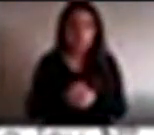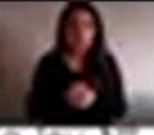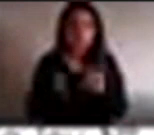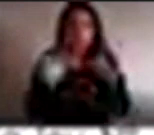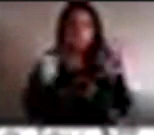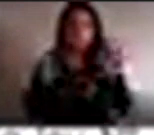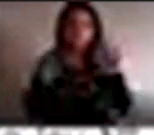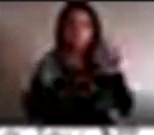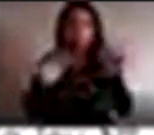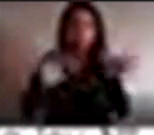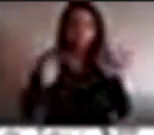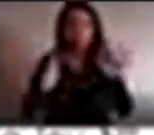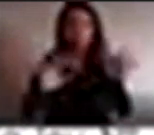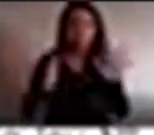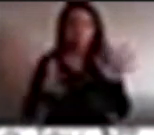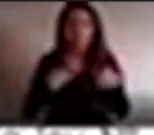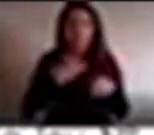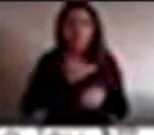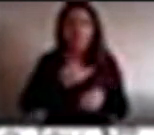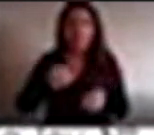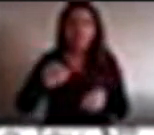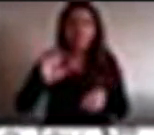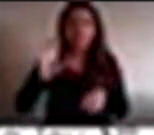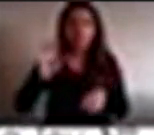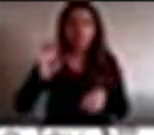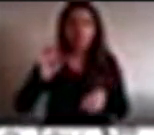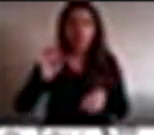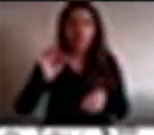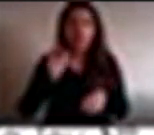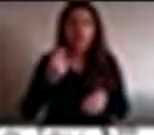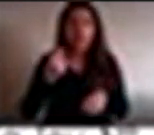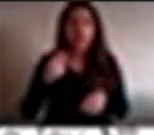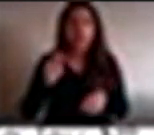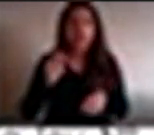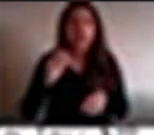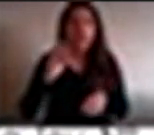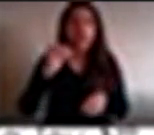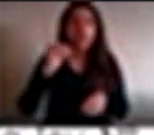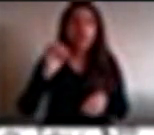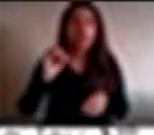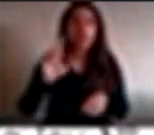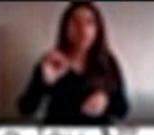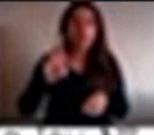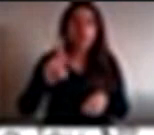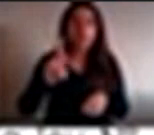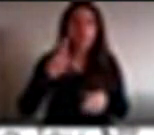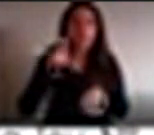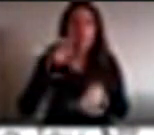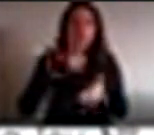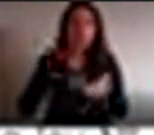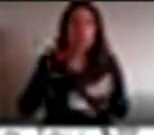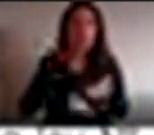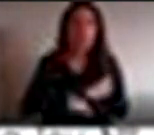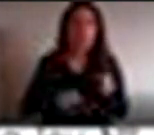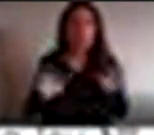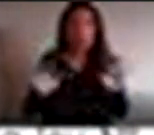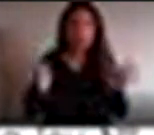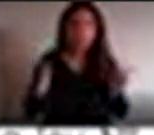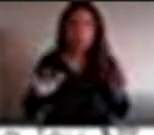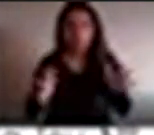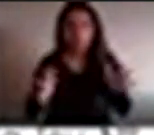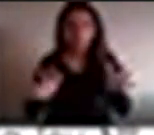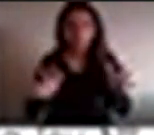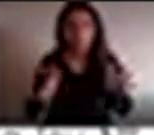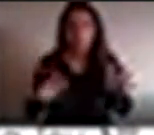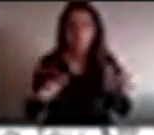unos $650 mensuales, lo cual es bastante positivo tomando en cuenta que el